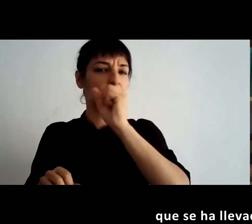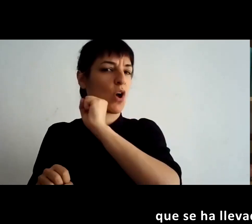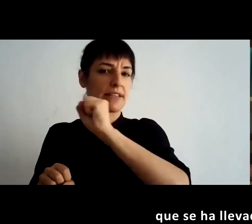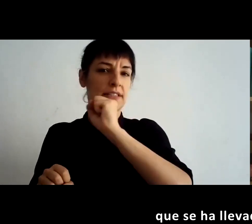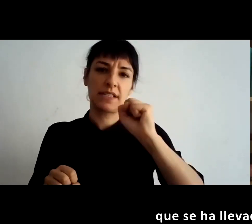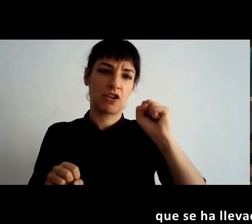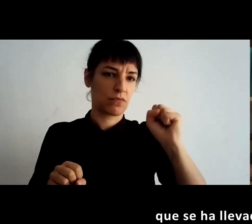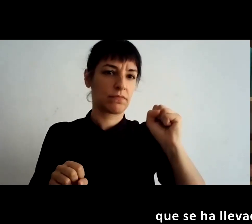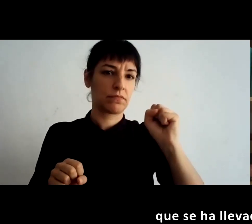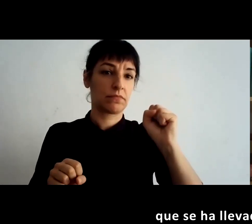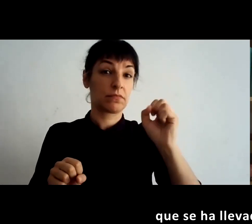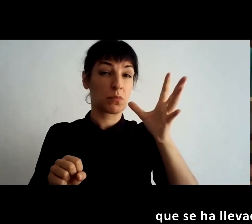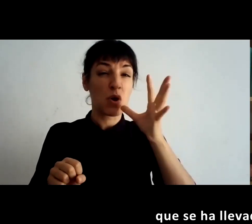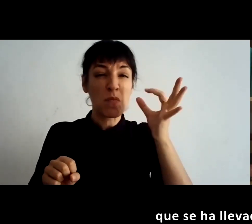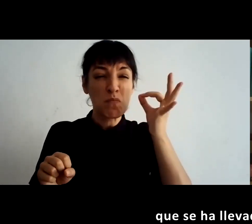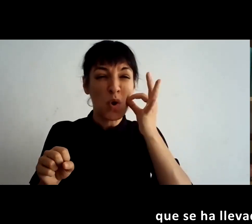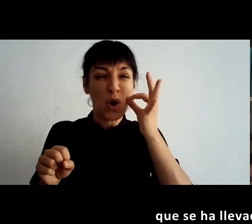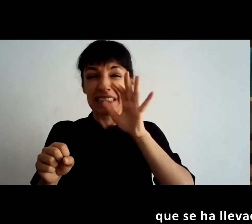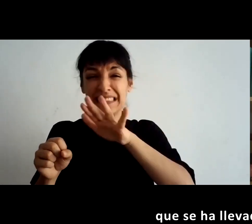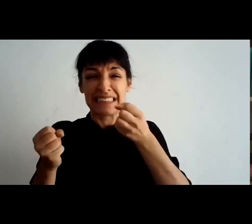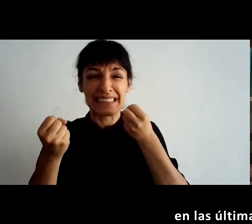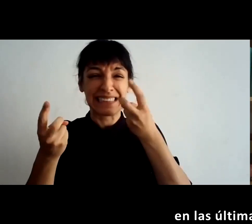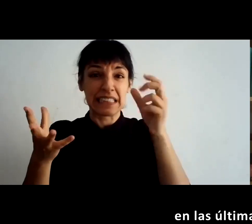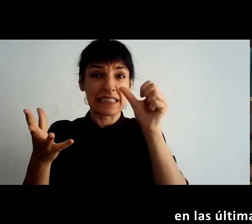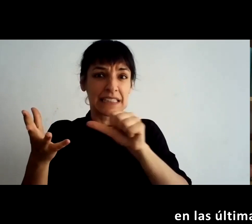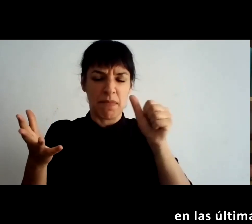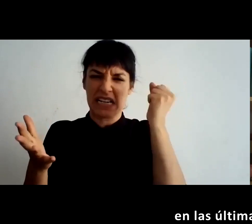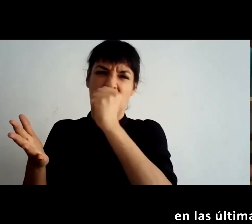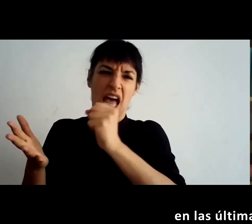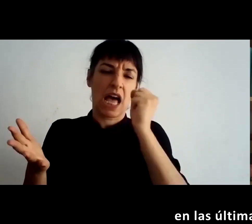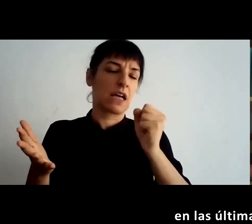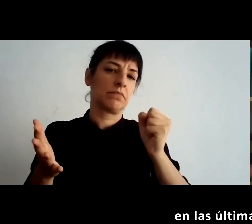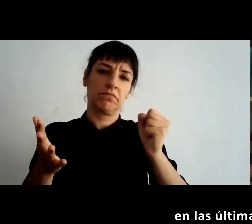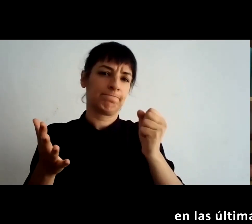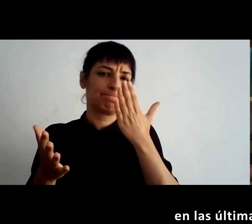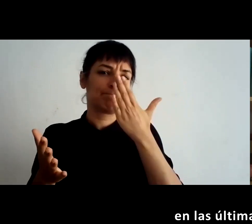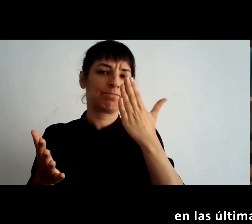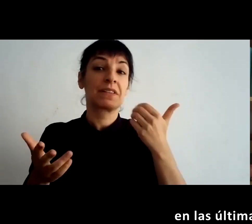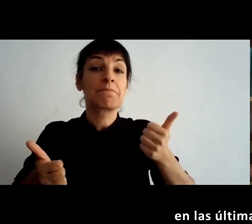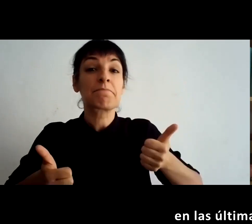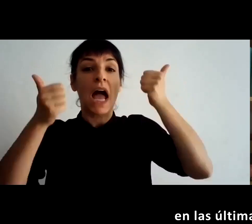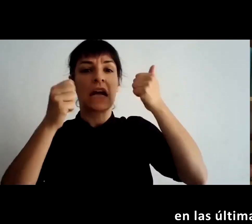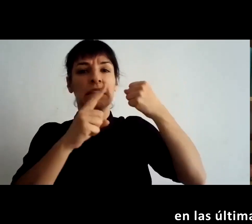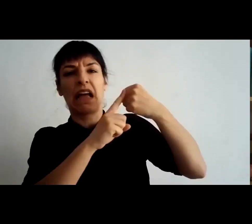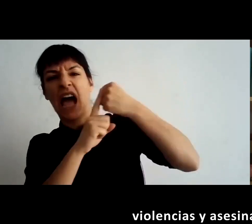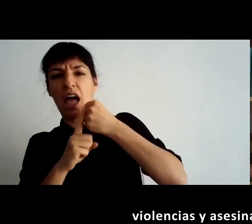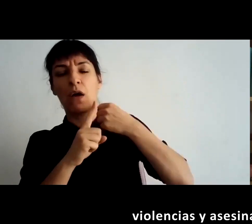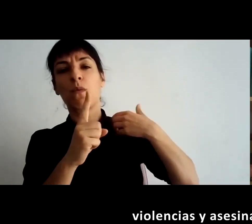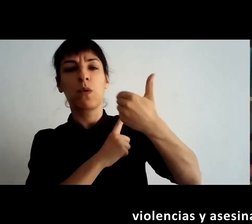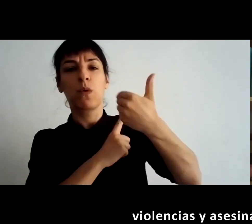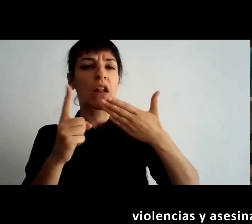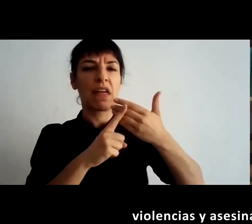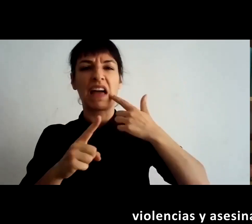se ha llevado por delante tantas mujeres y niñas en las últimas semanas. No vamos a tolerar más opresiones, violencias